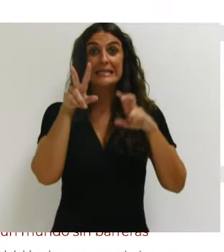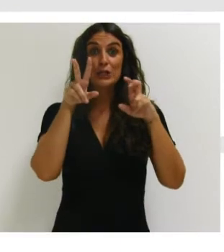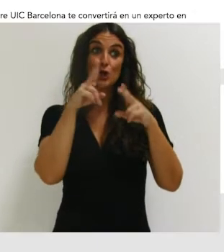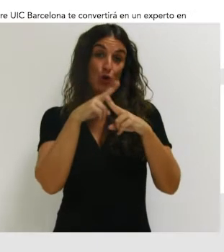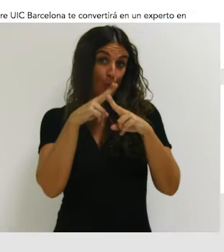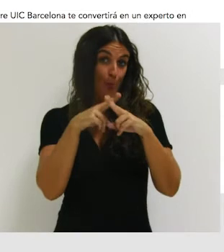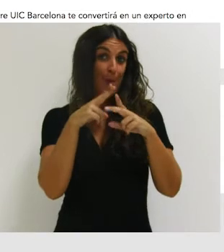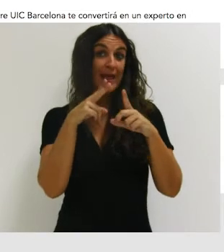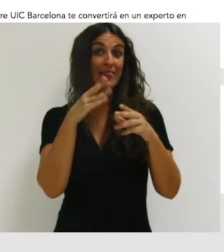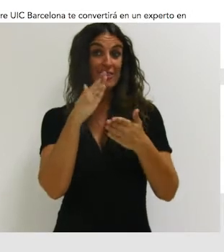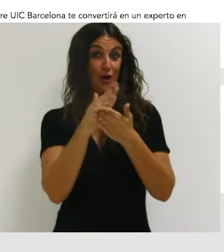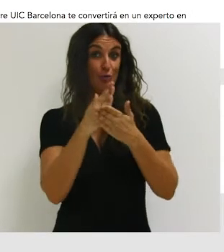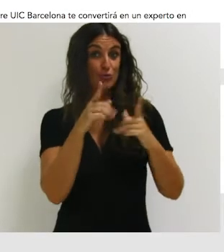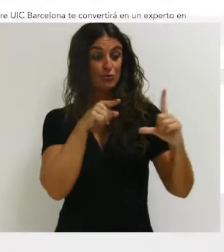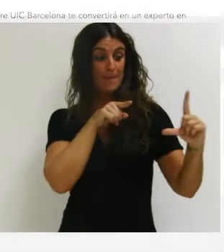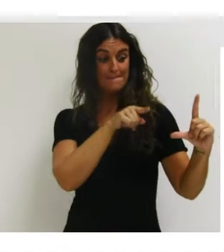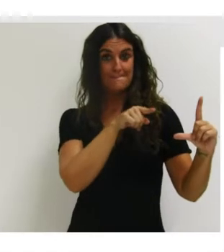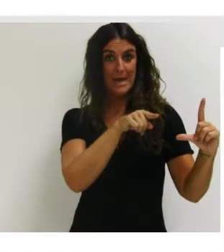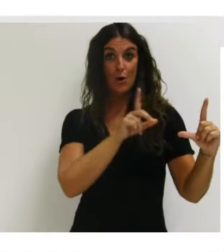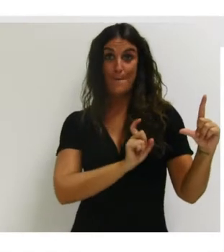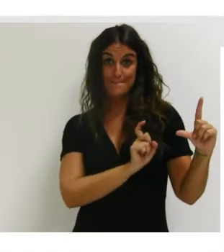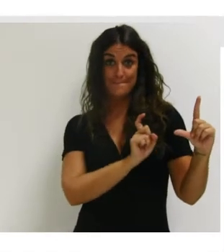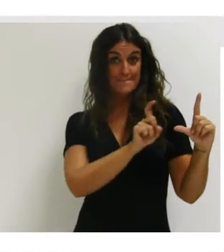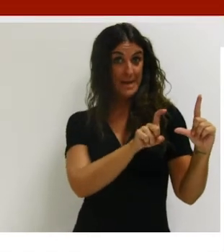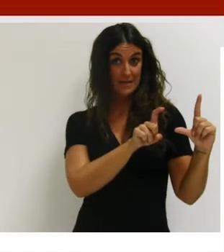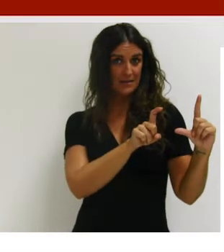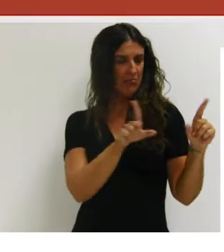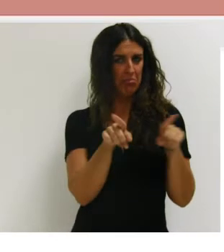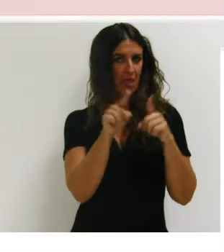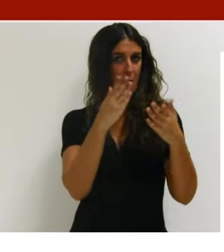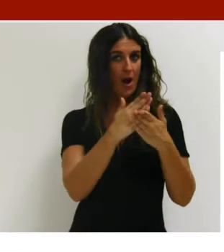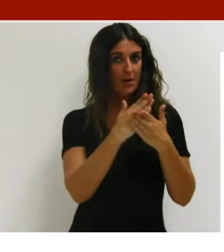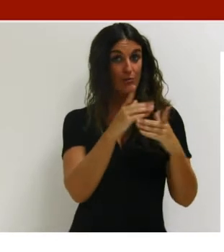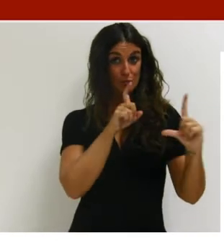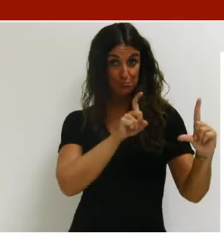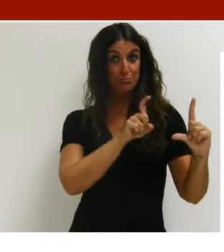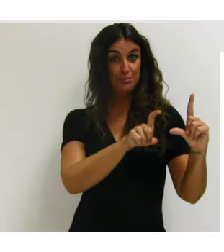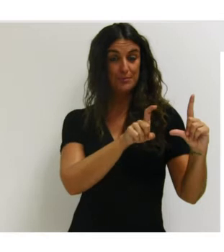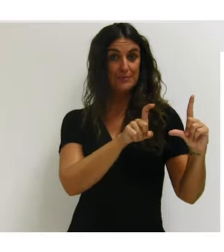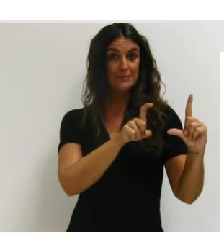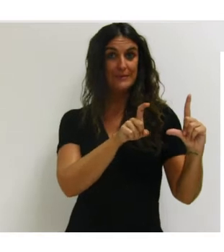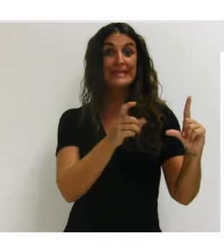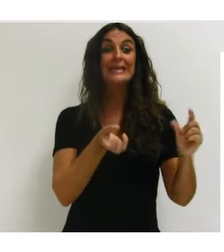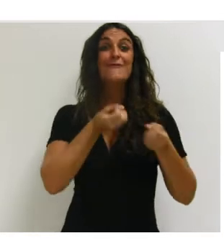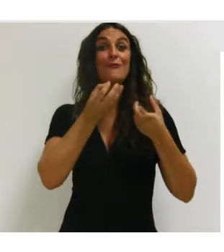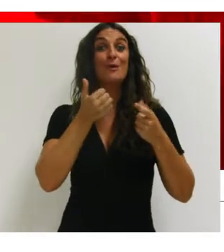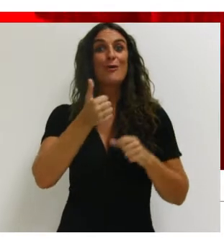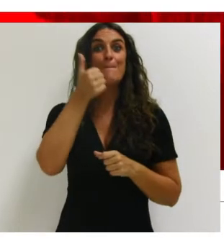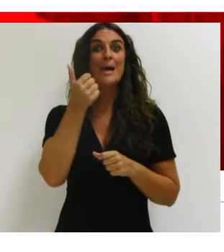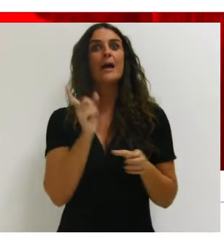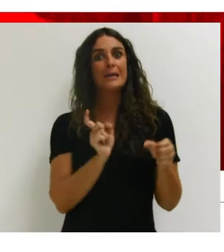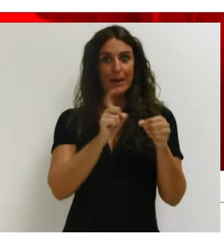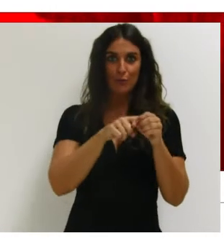cursos abajo. Puedes pulsar en el título de cualquier curso para tener más información